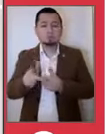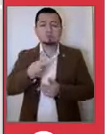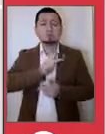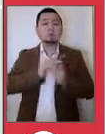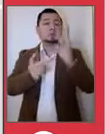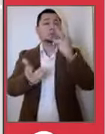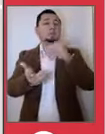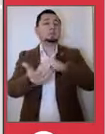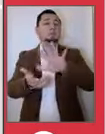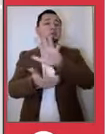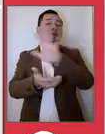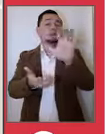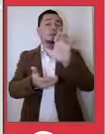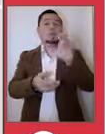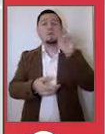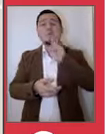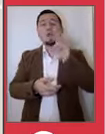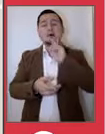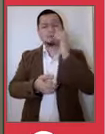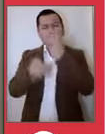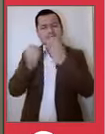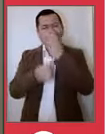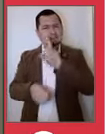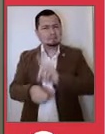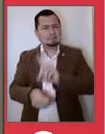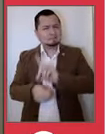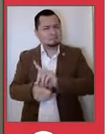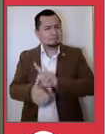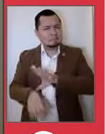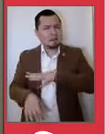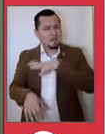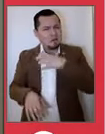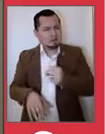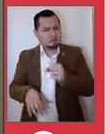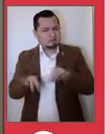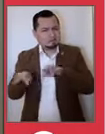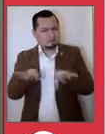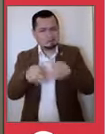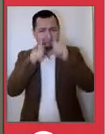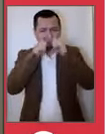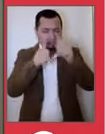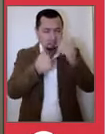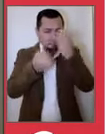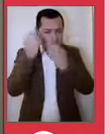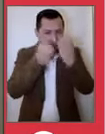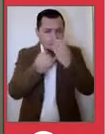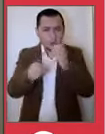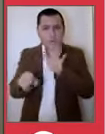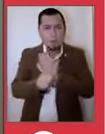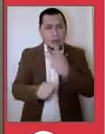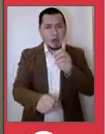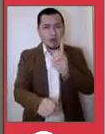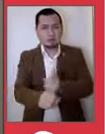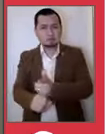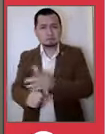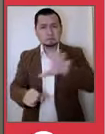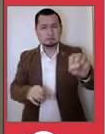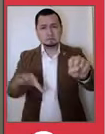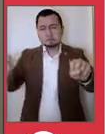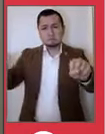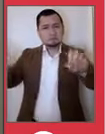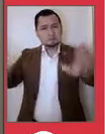3500 pruebas diarias es un enorme esfuerzo para poder tener un diagnóstico más preciso para identificar